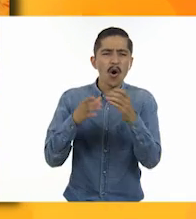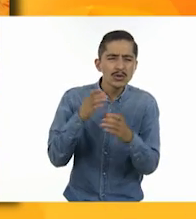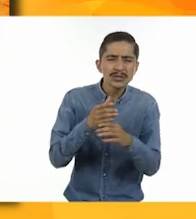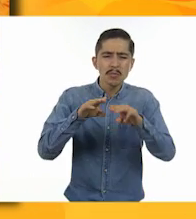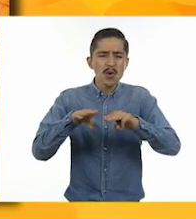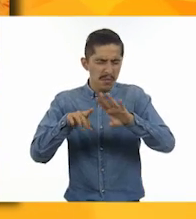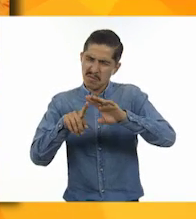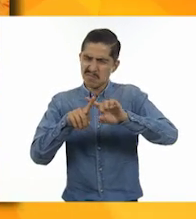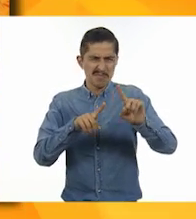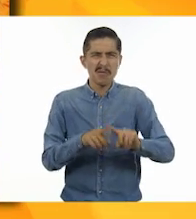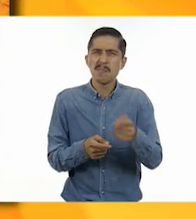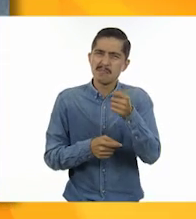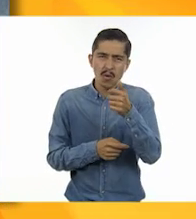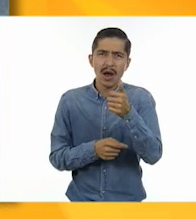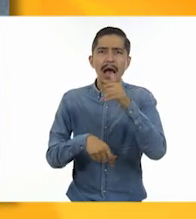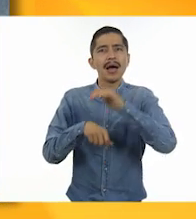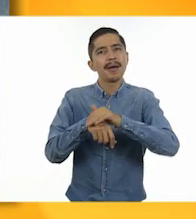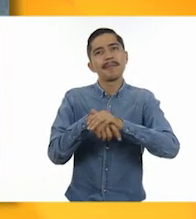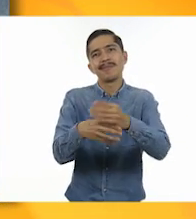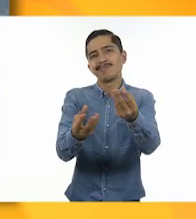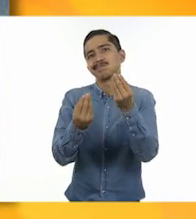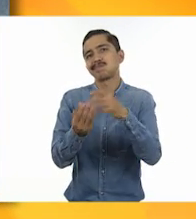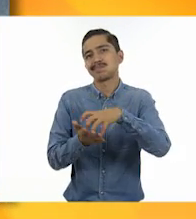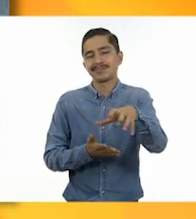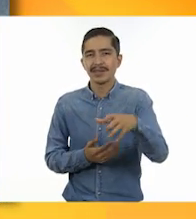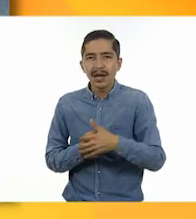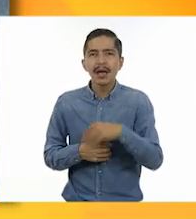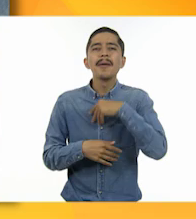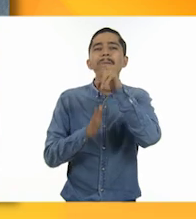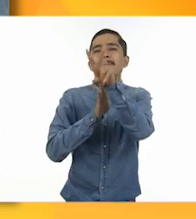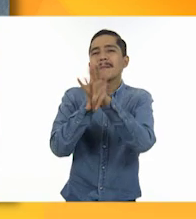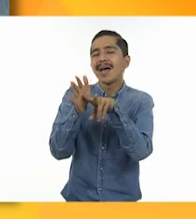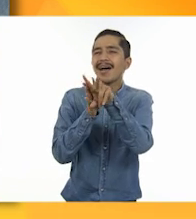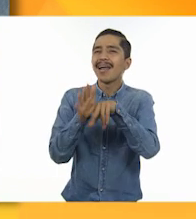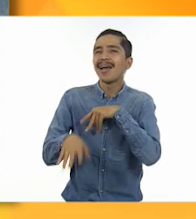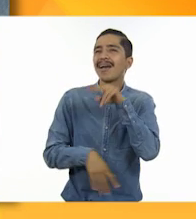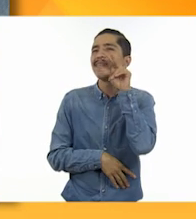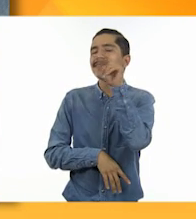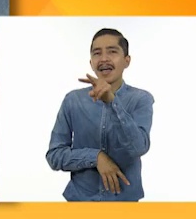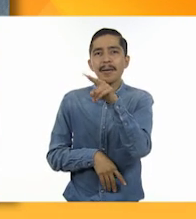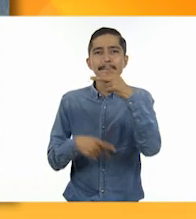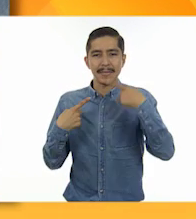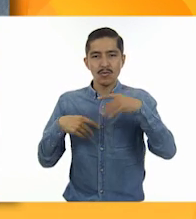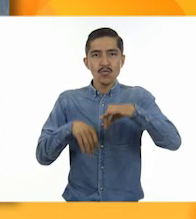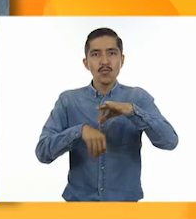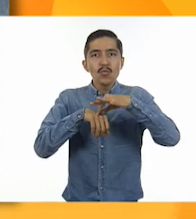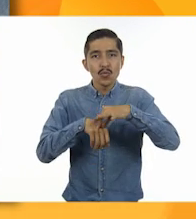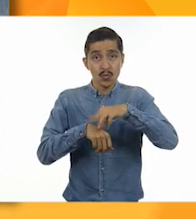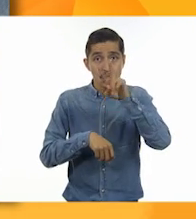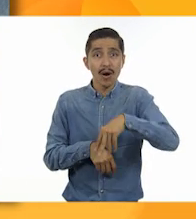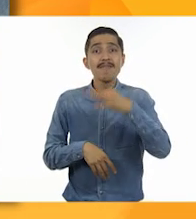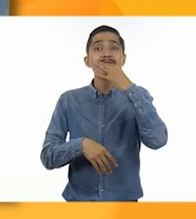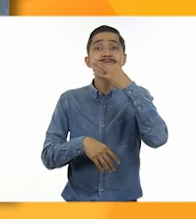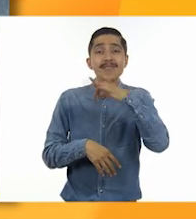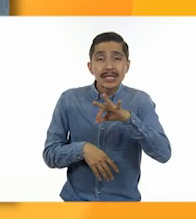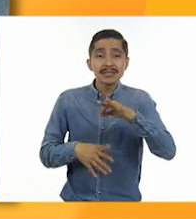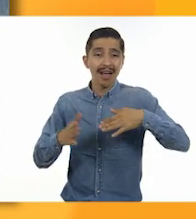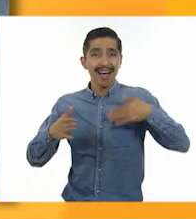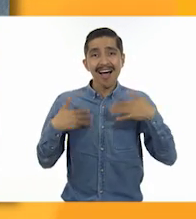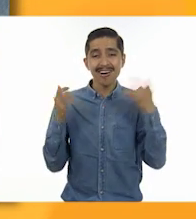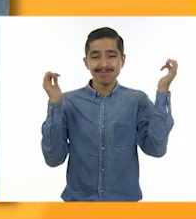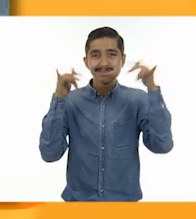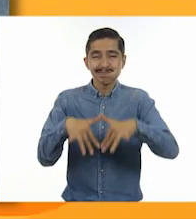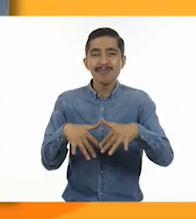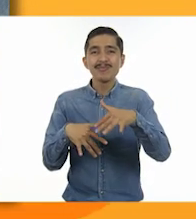y muchos amigos. Veíamos películas en las que salen personas de verdad y hacíamos fiestas.